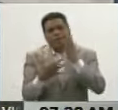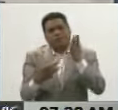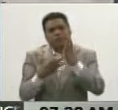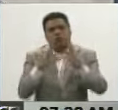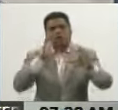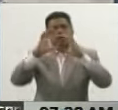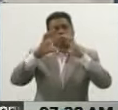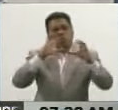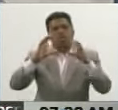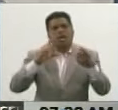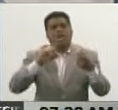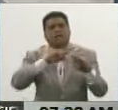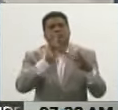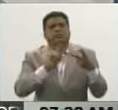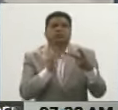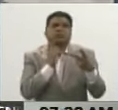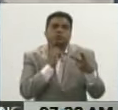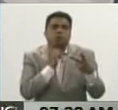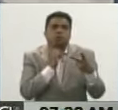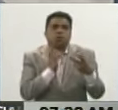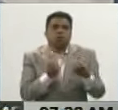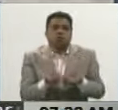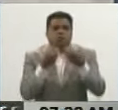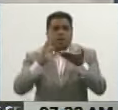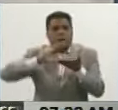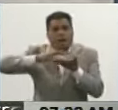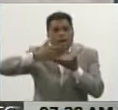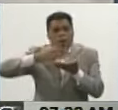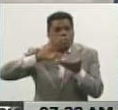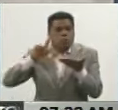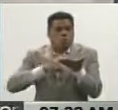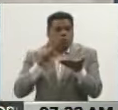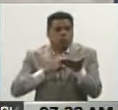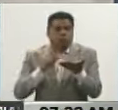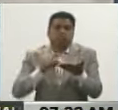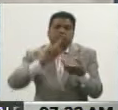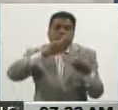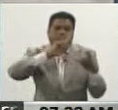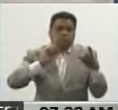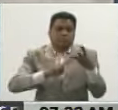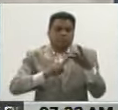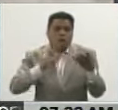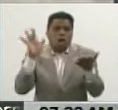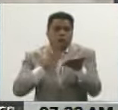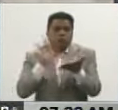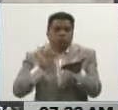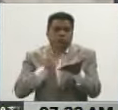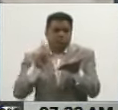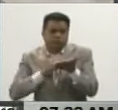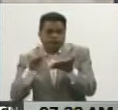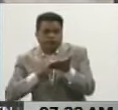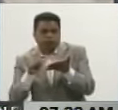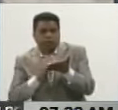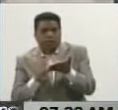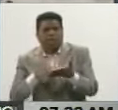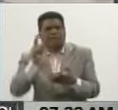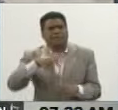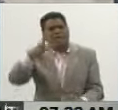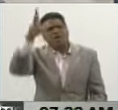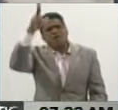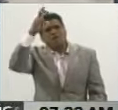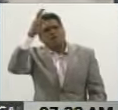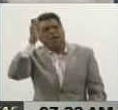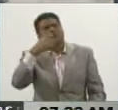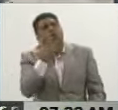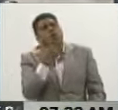comunicación, como son las entregas de computadoras, de tablas, de todo ese tipo de cosas que creo que está en el estado Falcón, si no me equivoco, en la